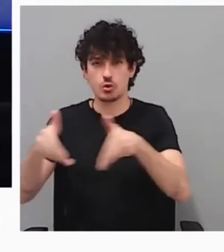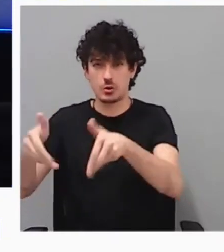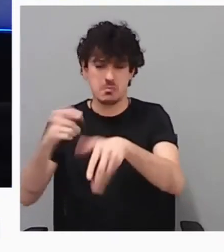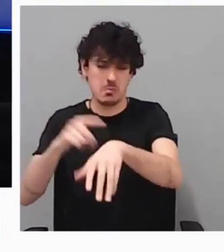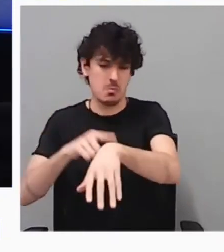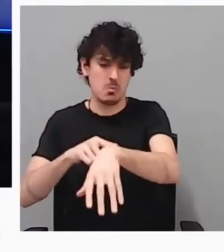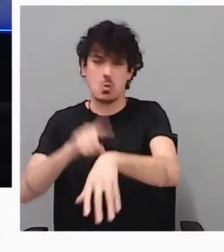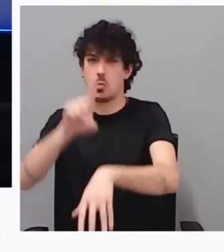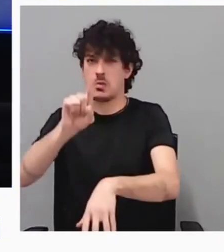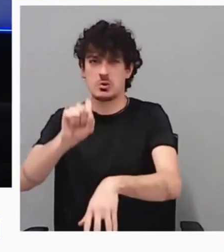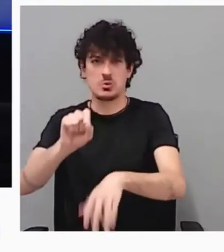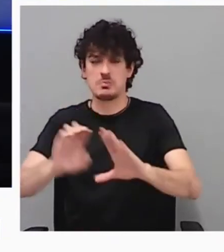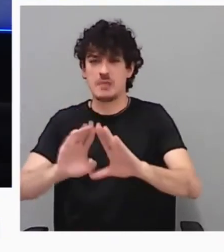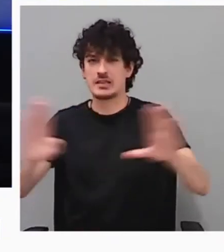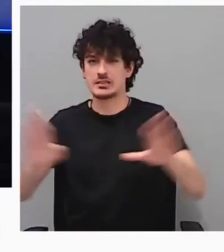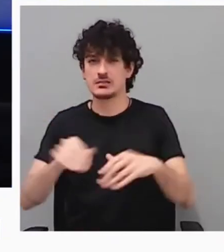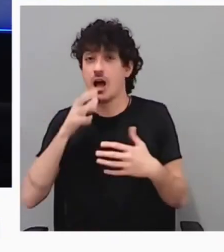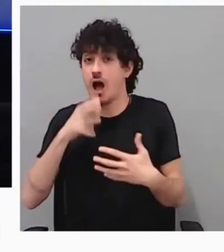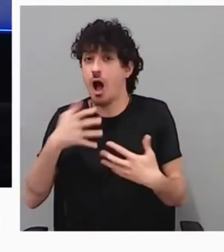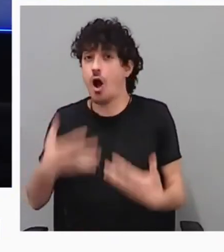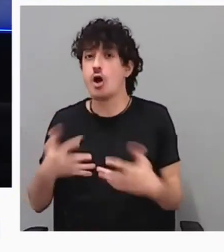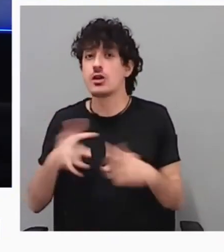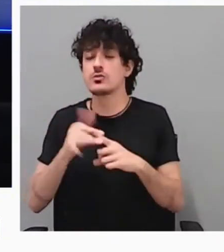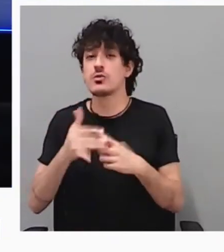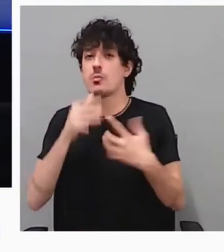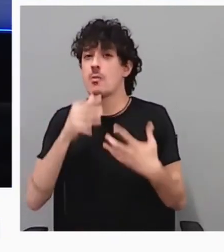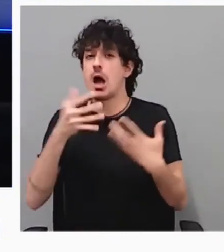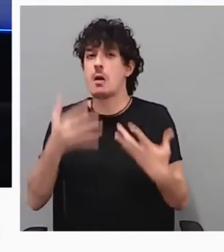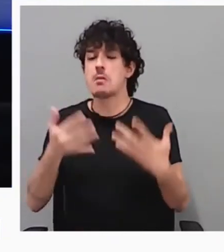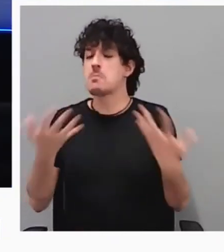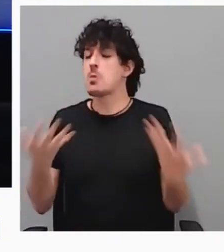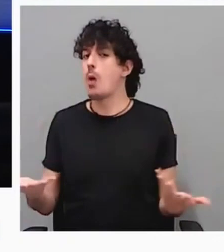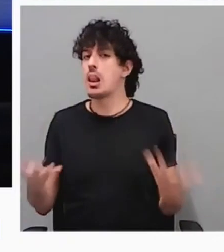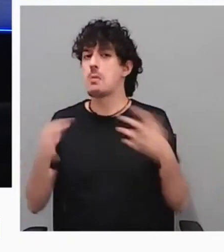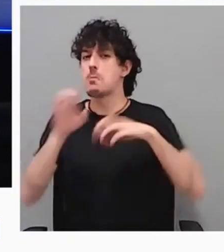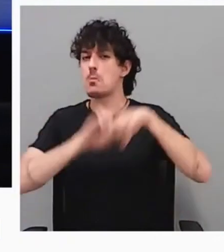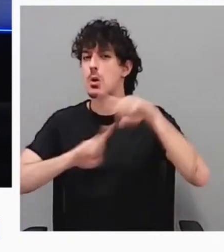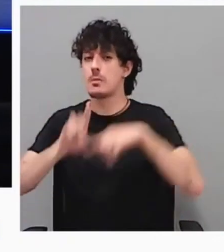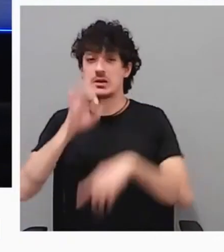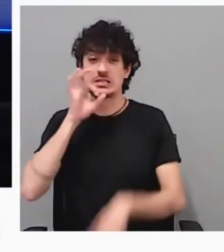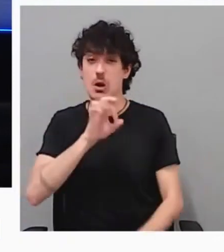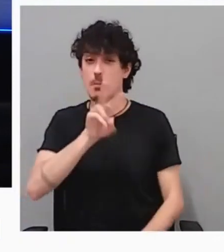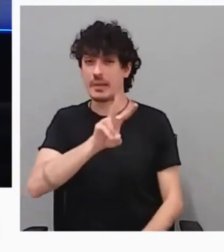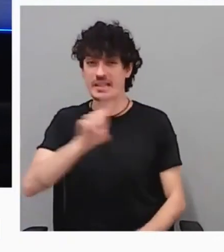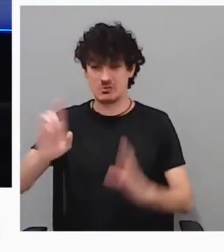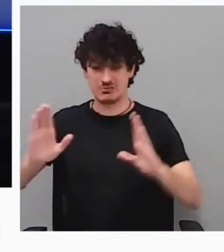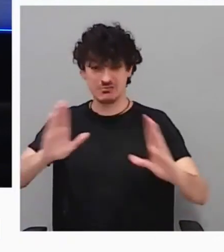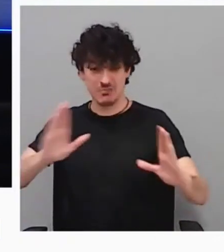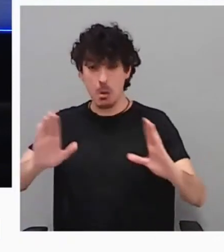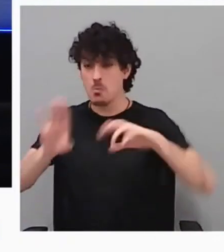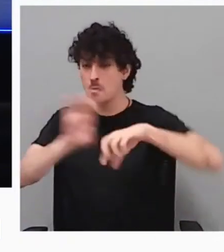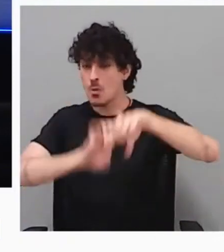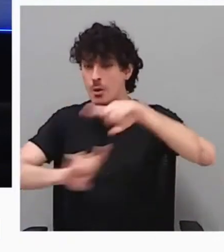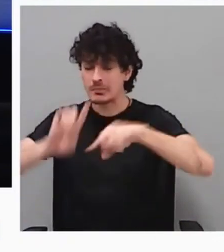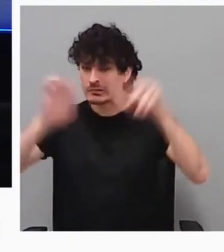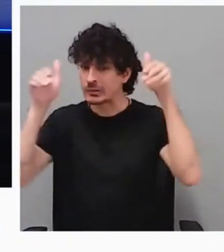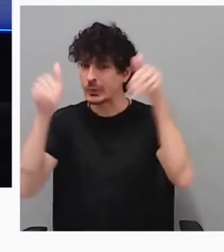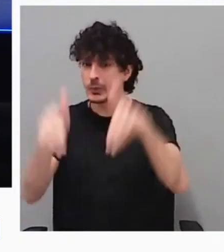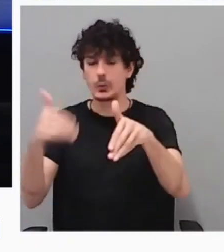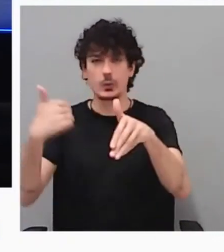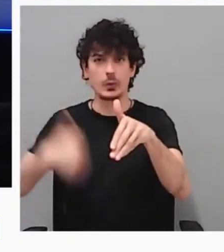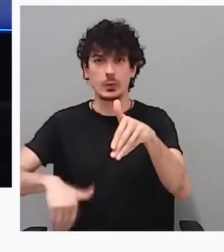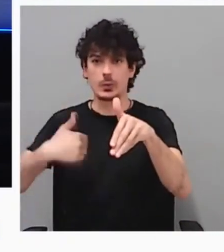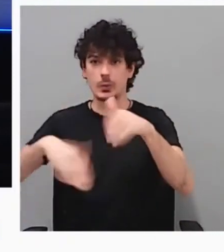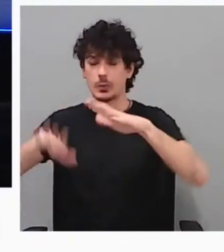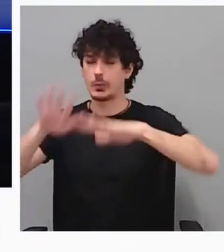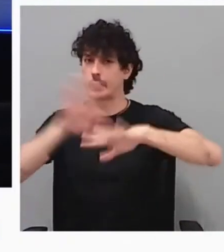Lo que está pasando ahora es que los problemas del siglo XXI que tenemos que afrontar son problemas muy complejos. Como he hablado, uno es la